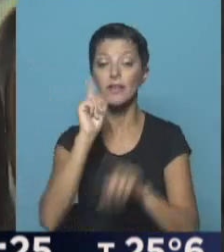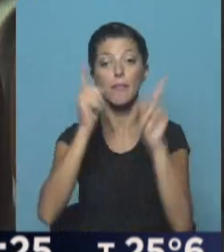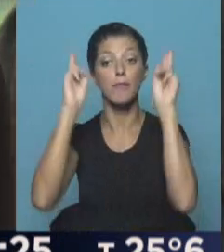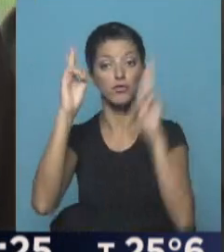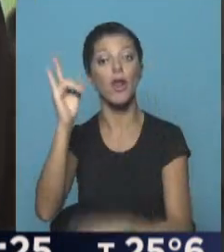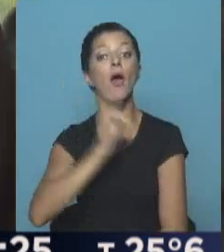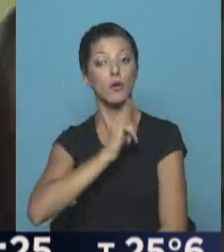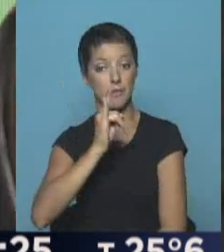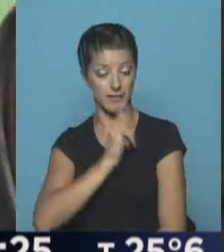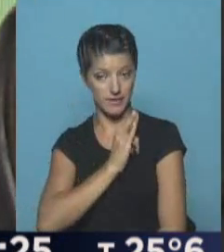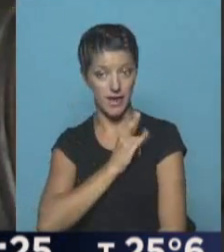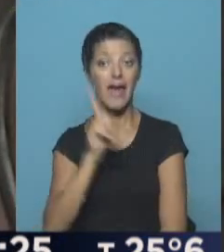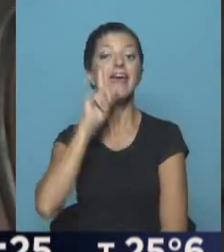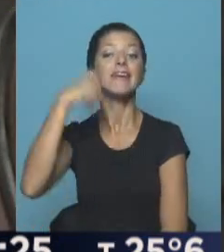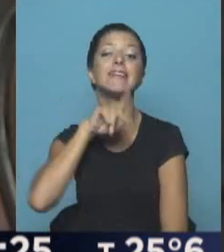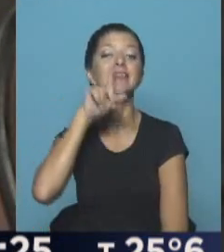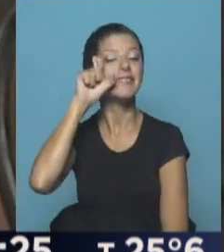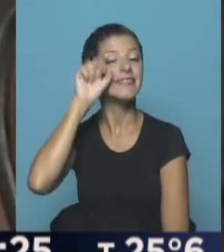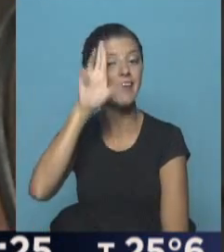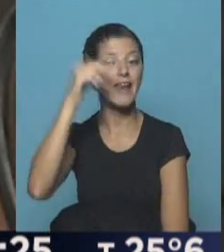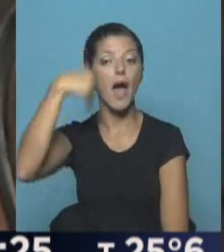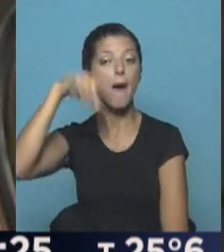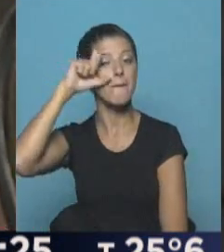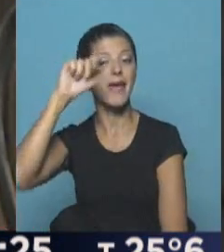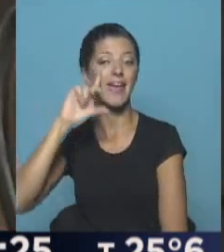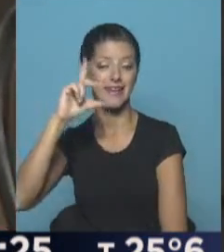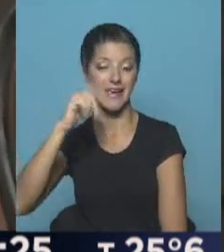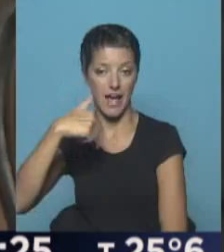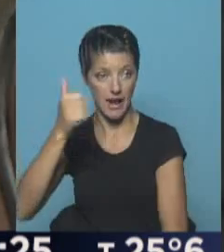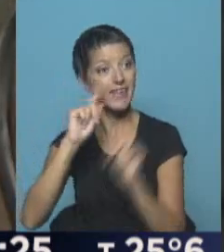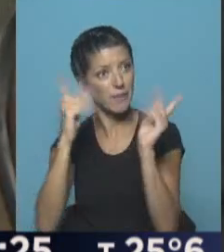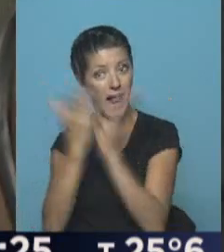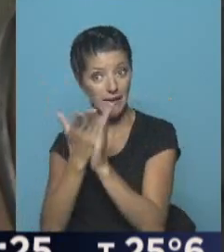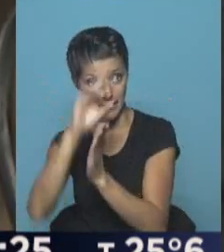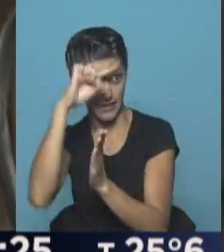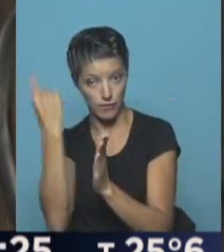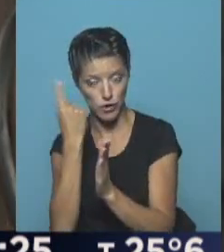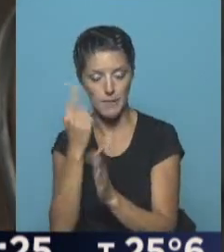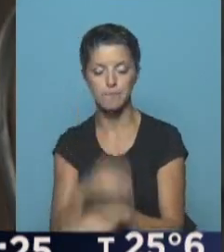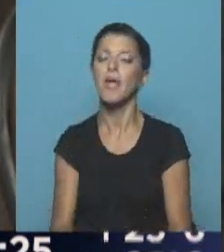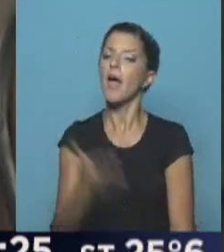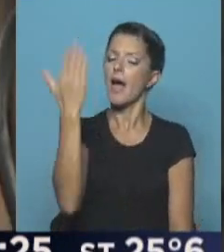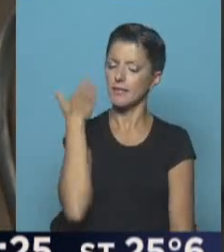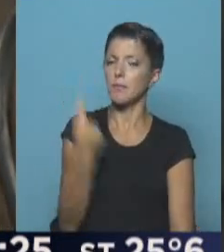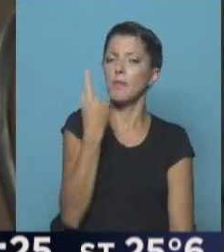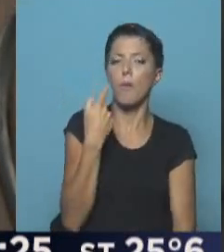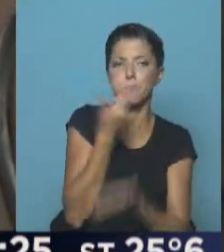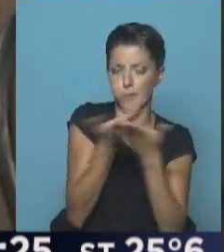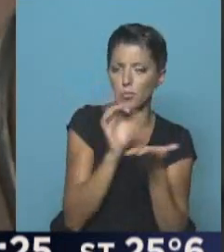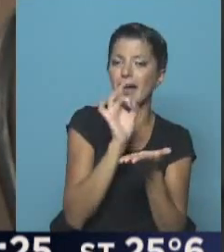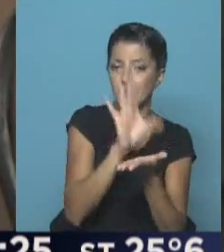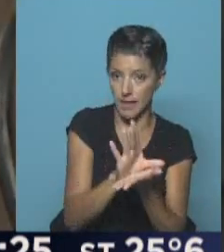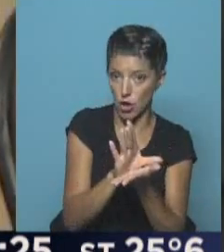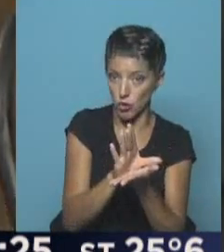Abierta Interamericana, además de ser analista internacional. Veíamos al principio un informe que tenía que ver con el atentado en San Petersburgo, luego